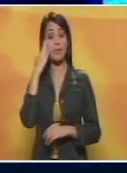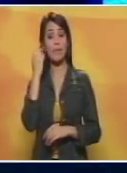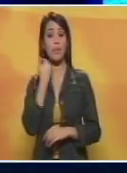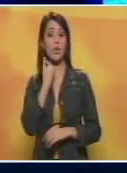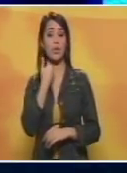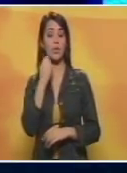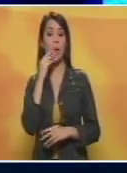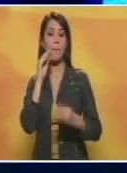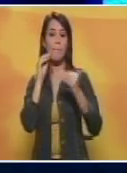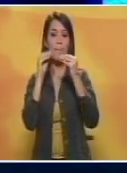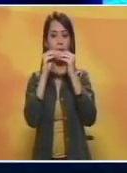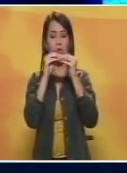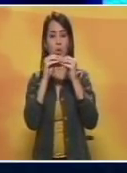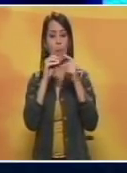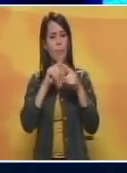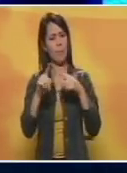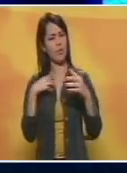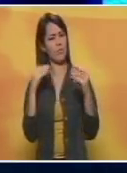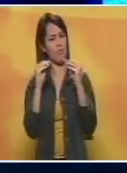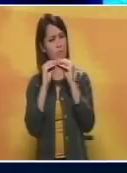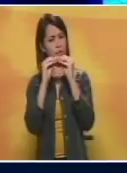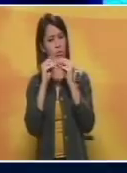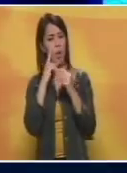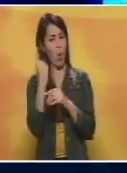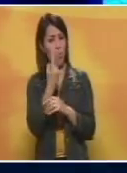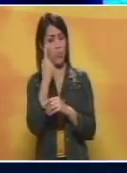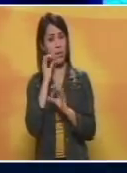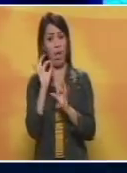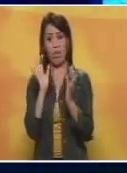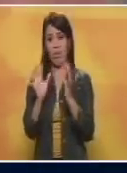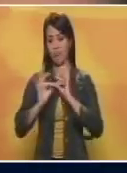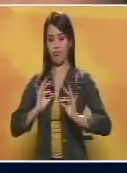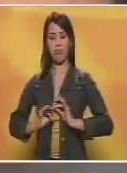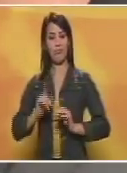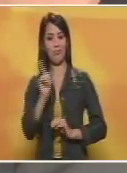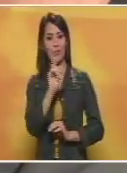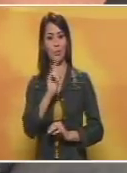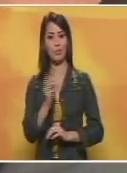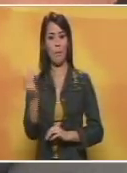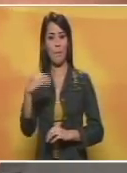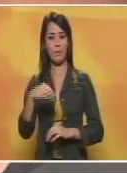enfermedad del beso pero los besos no son la única vía de contagio